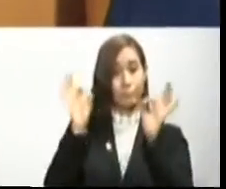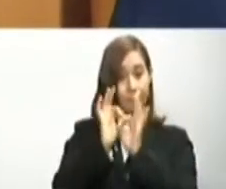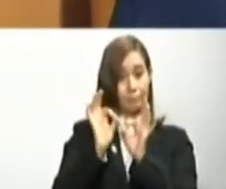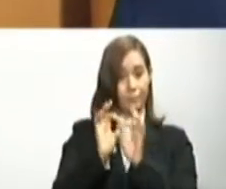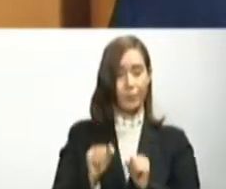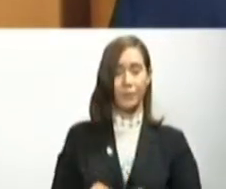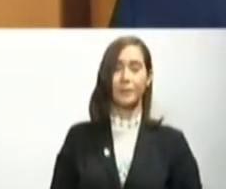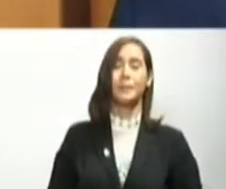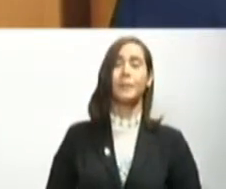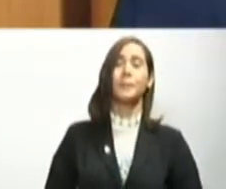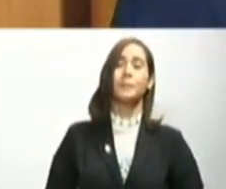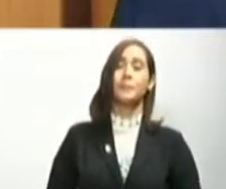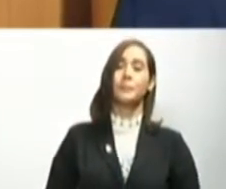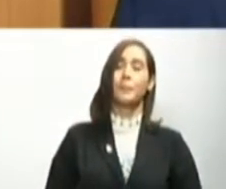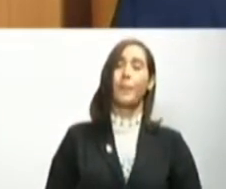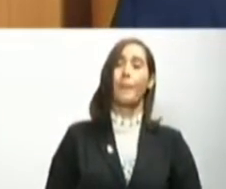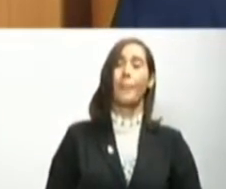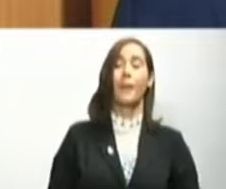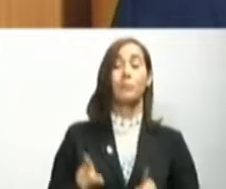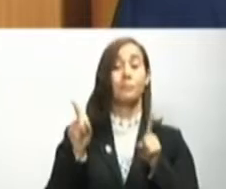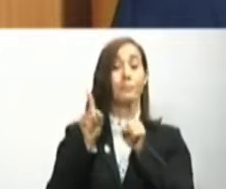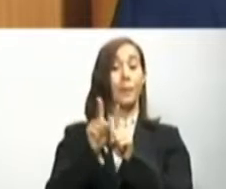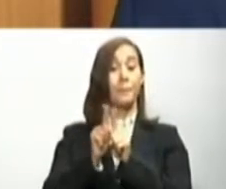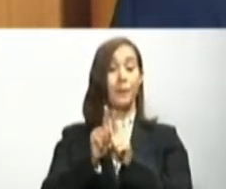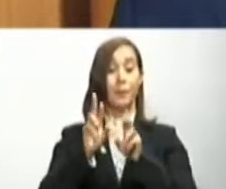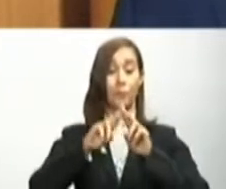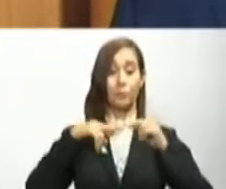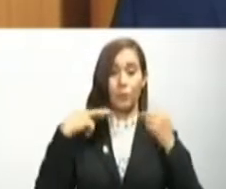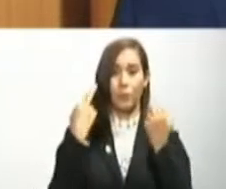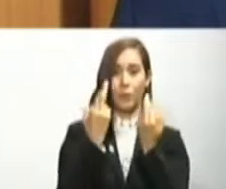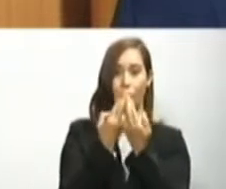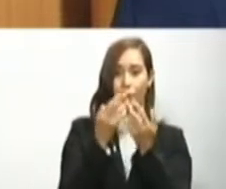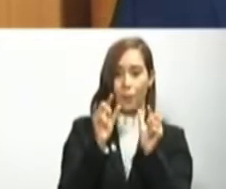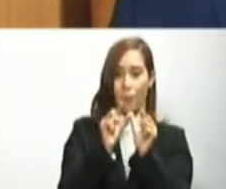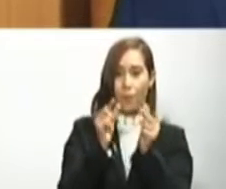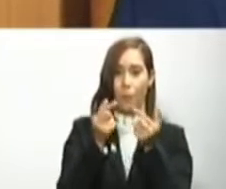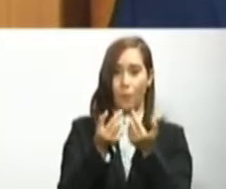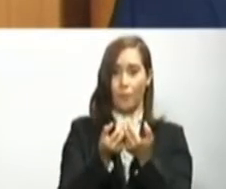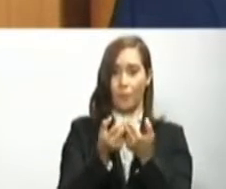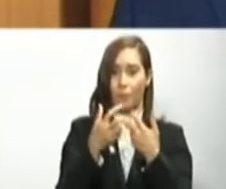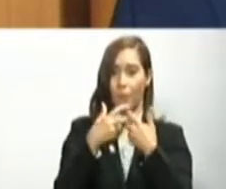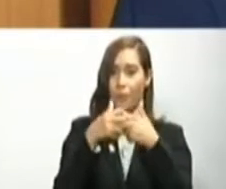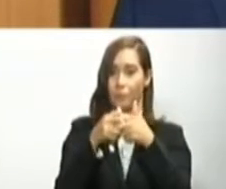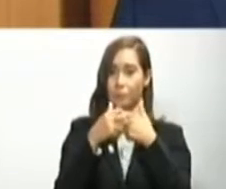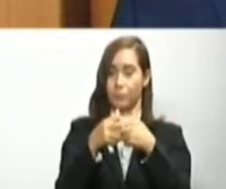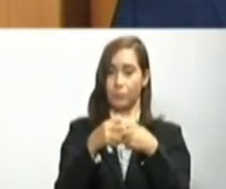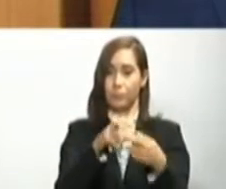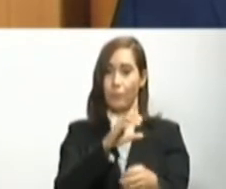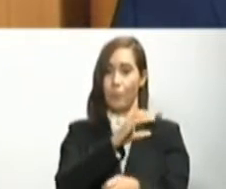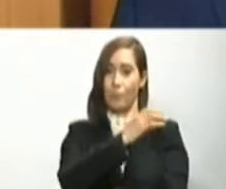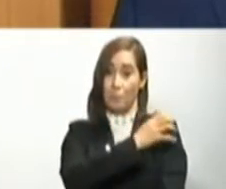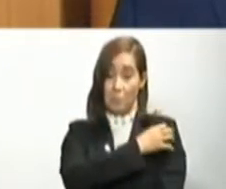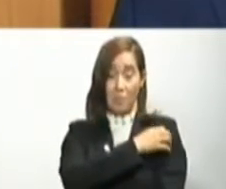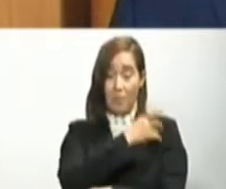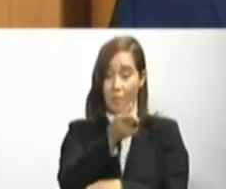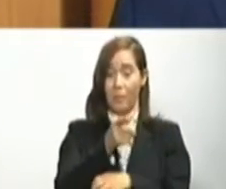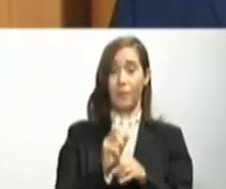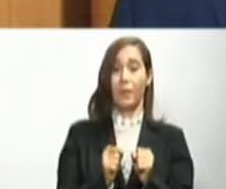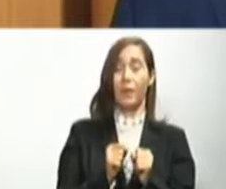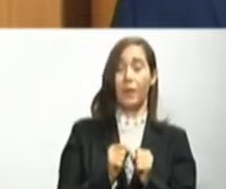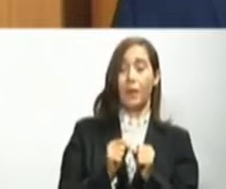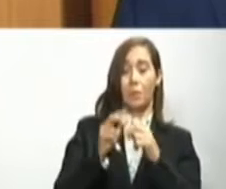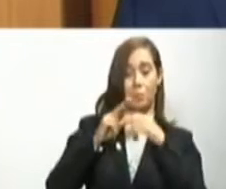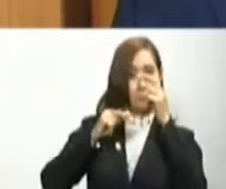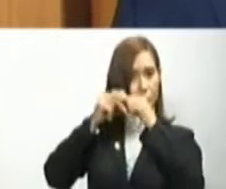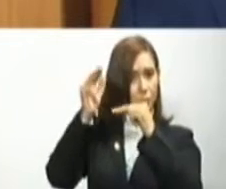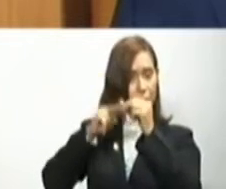mismo tiempo sostuvimos una reunión con amplios grupos de empresarios españoles de sectores diversos, como la construcción,